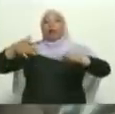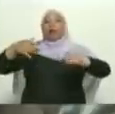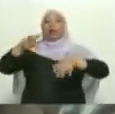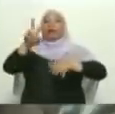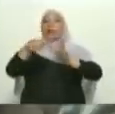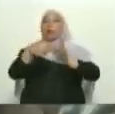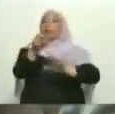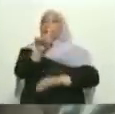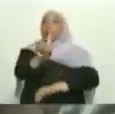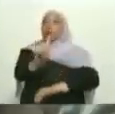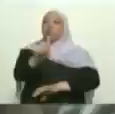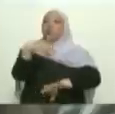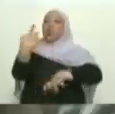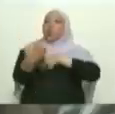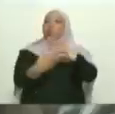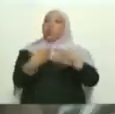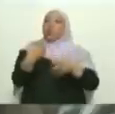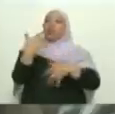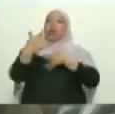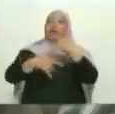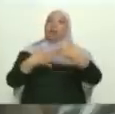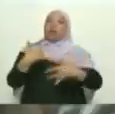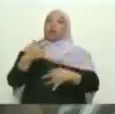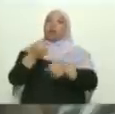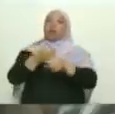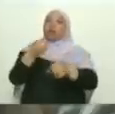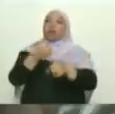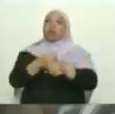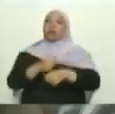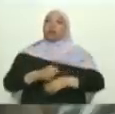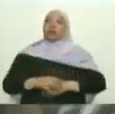2001, ocurrieron 2 eventos en el año 2002.